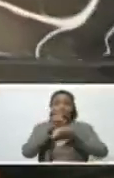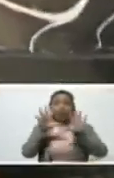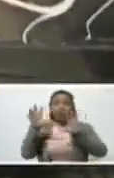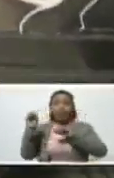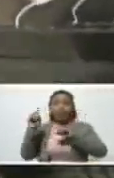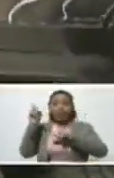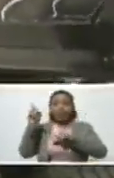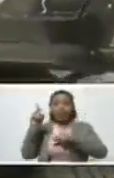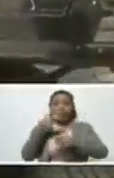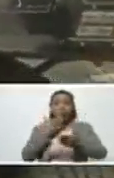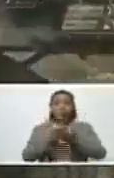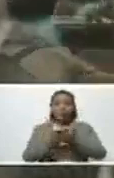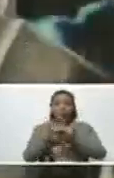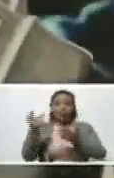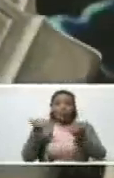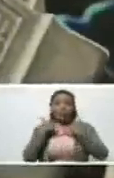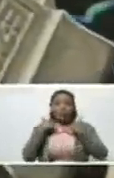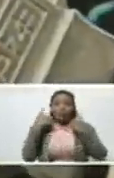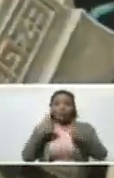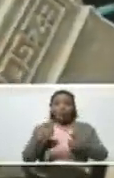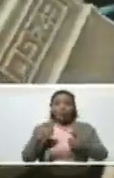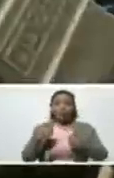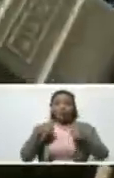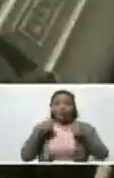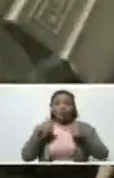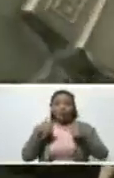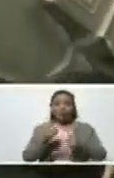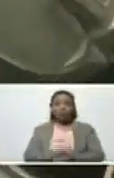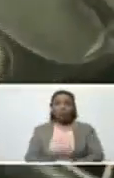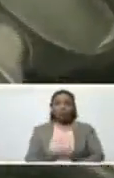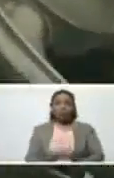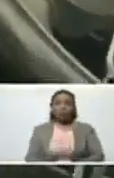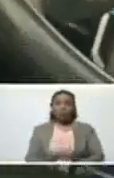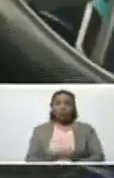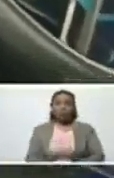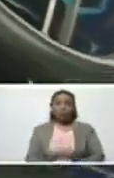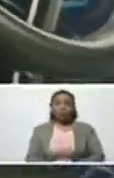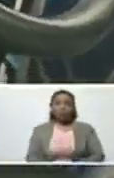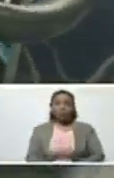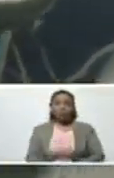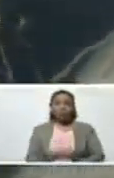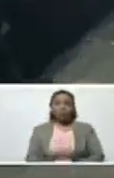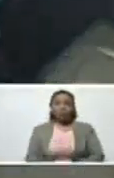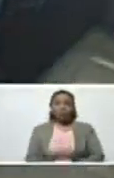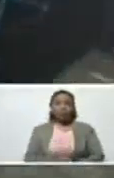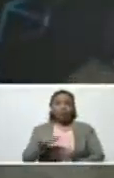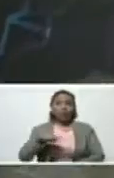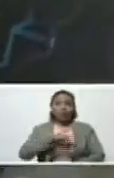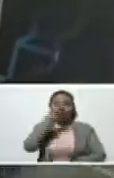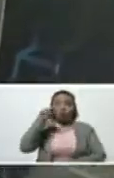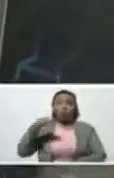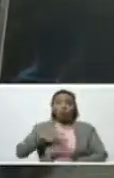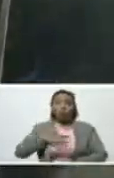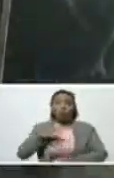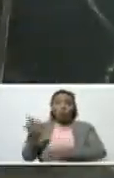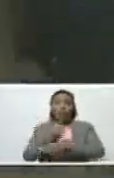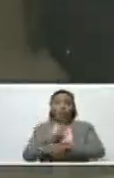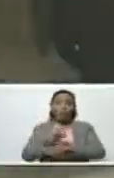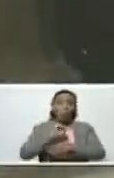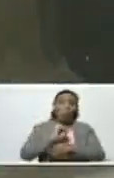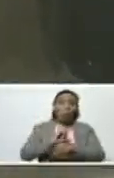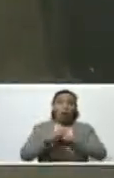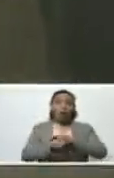y eso nos permite una autonomía increíble. Allá. Aquí vamos llegando a esta montaña bellísima. Lo puedo acelerar.